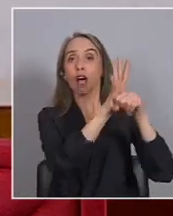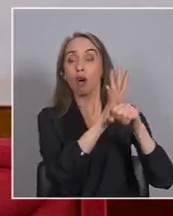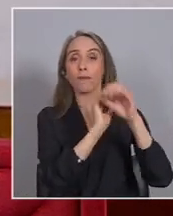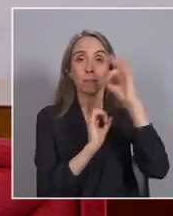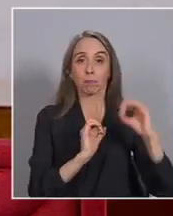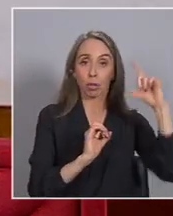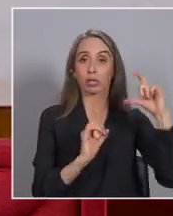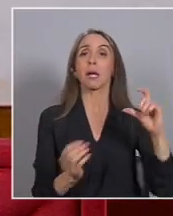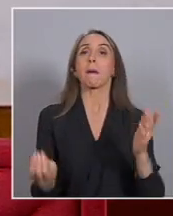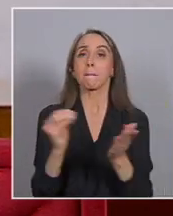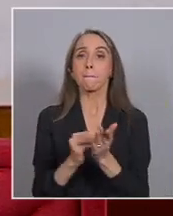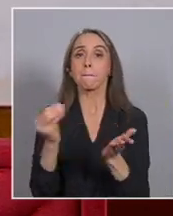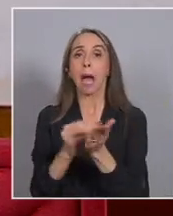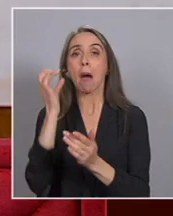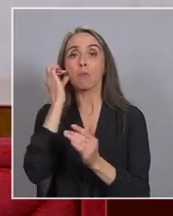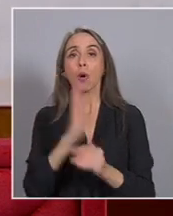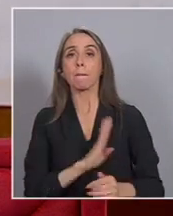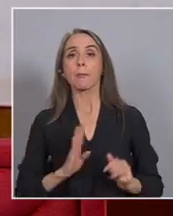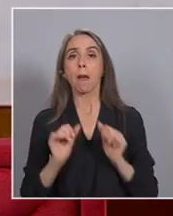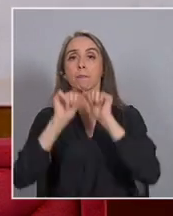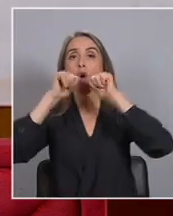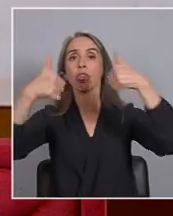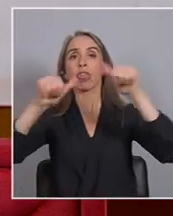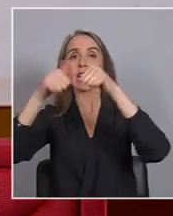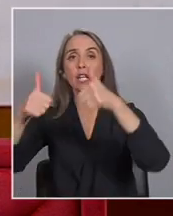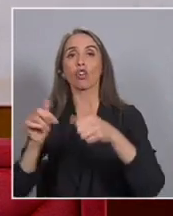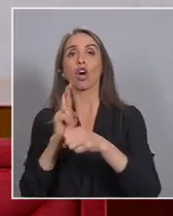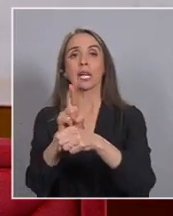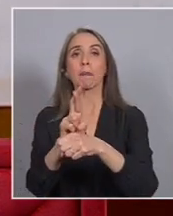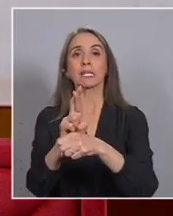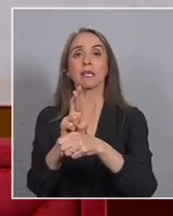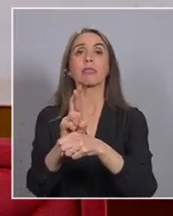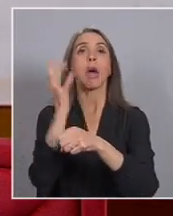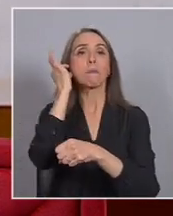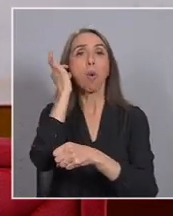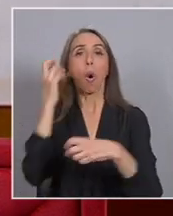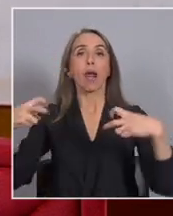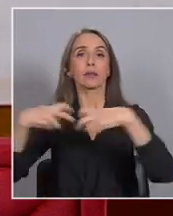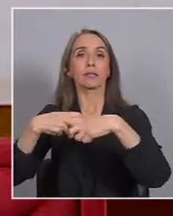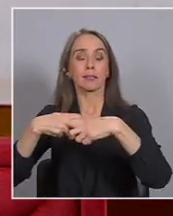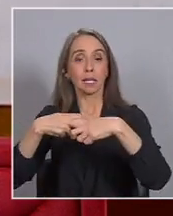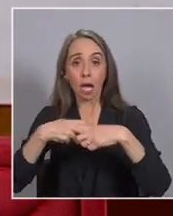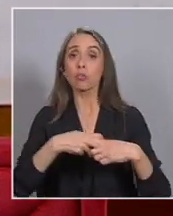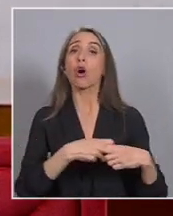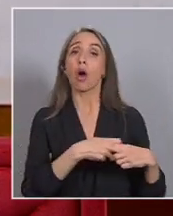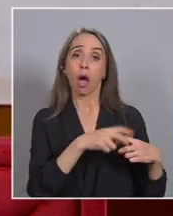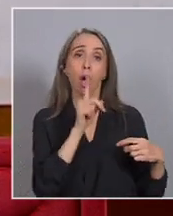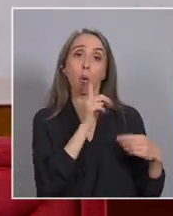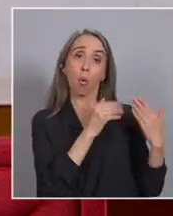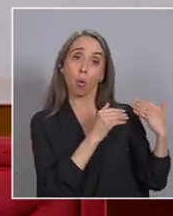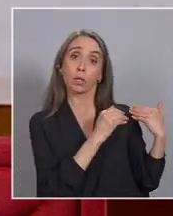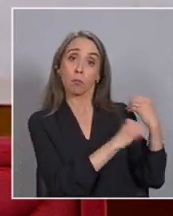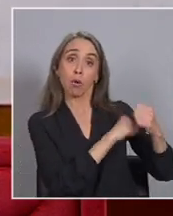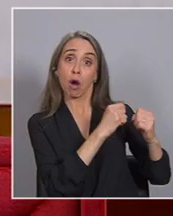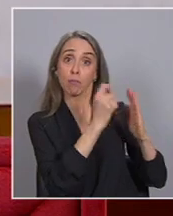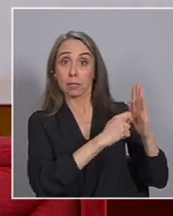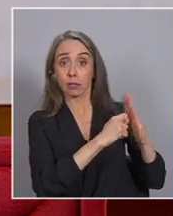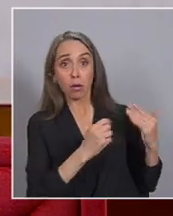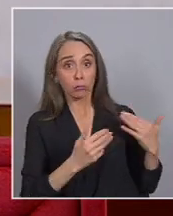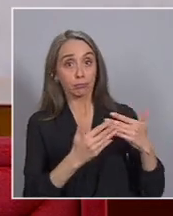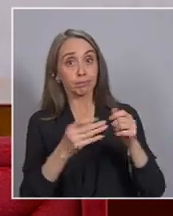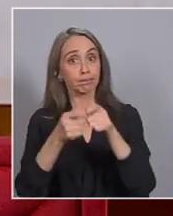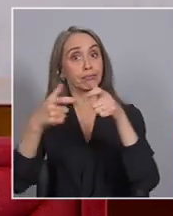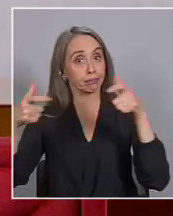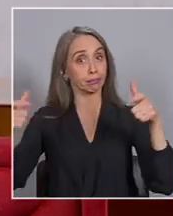para que haya más mujeres en los directorios y representantes en los gremios, que en eso se ha avanzado últimamente.